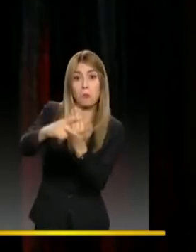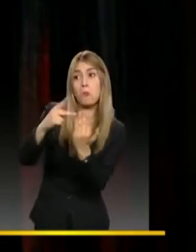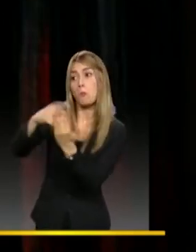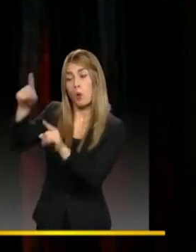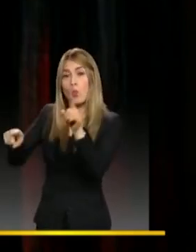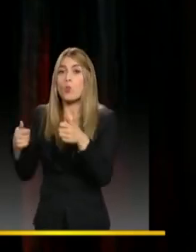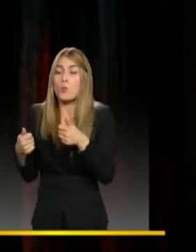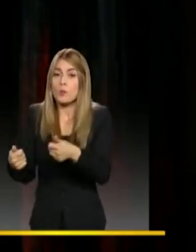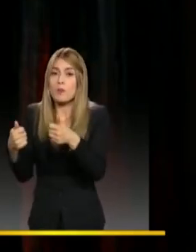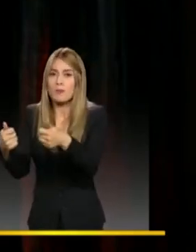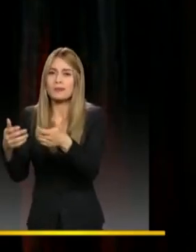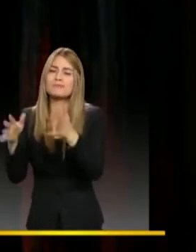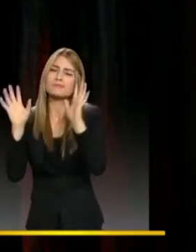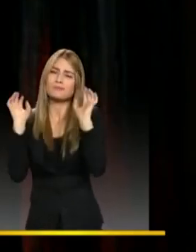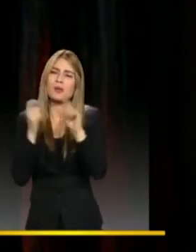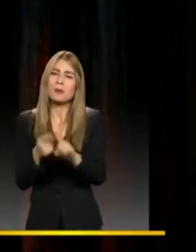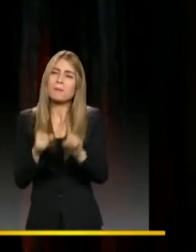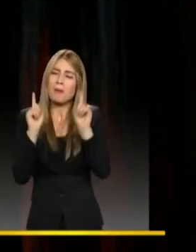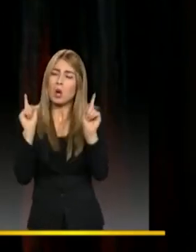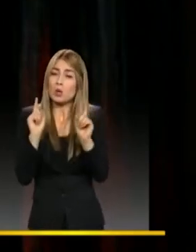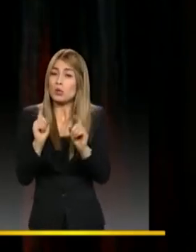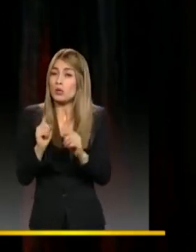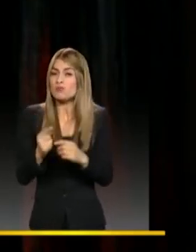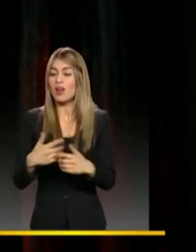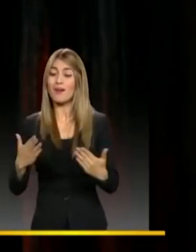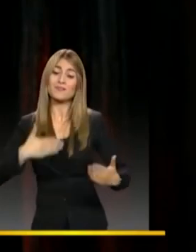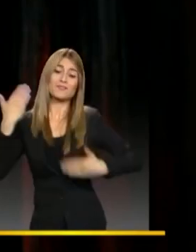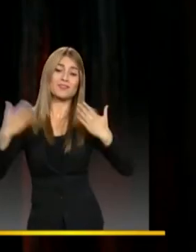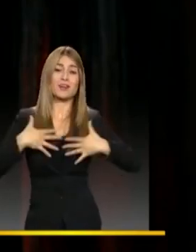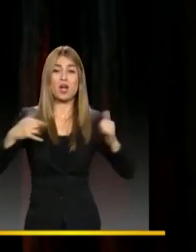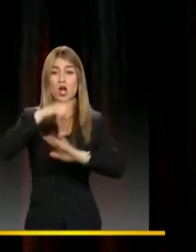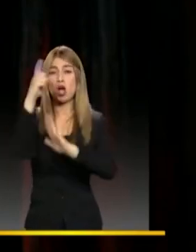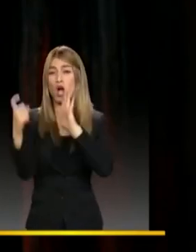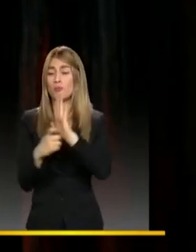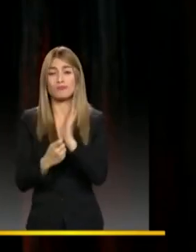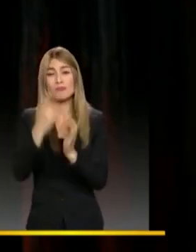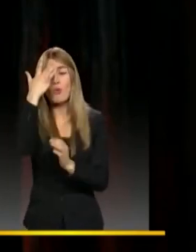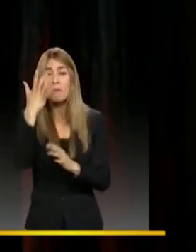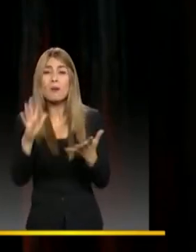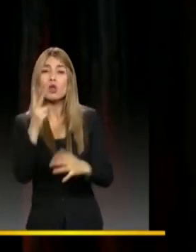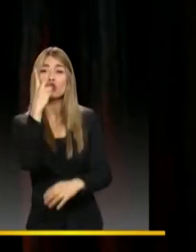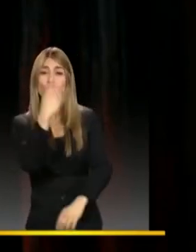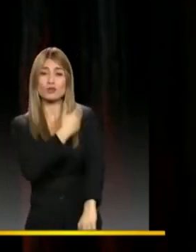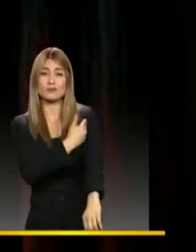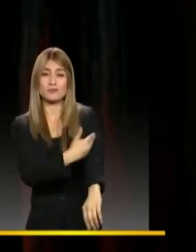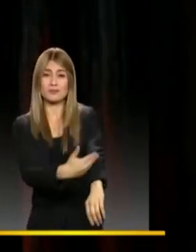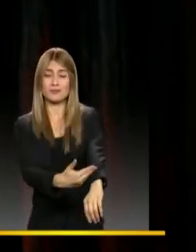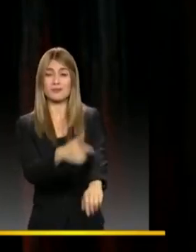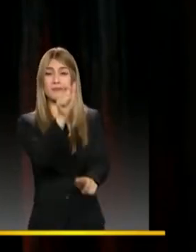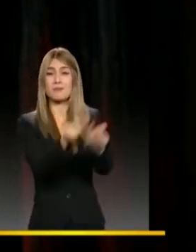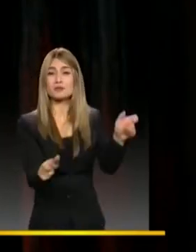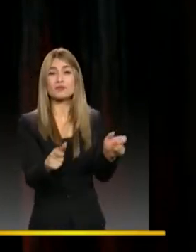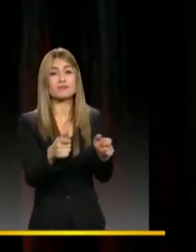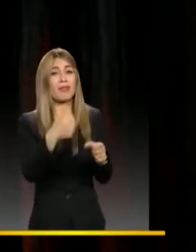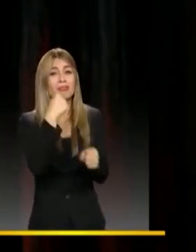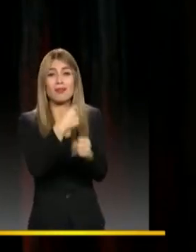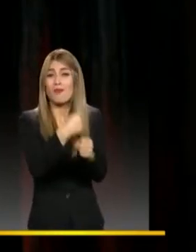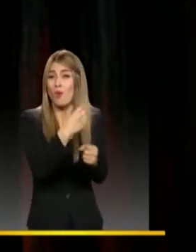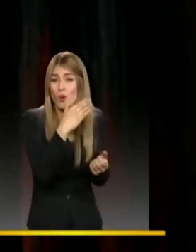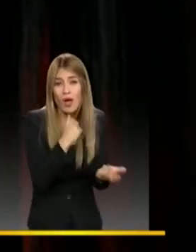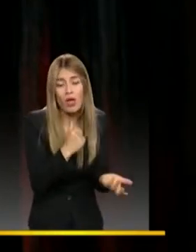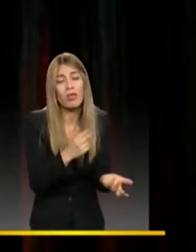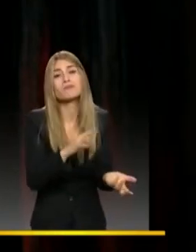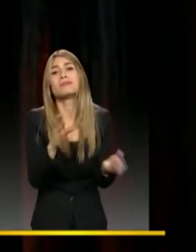más de 2 millones de colombianos siguen desempleados y más de 10 millones de colombianos siguen siendo